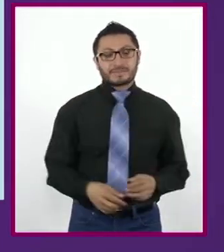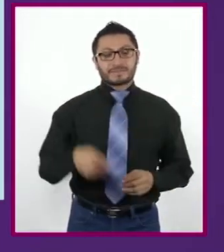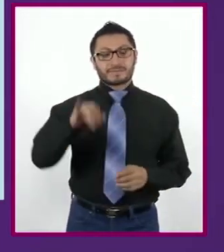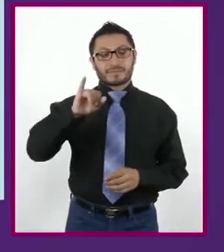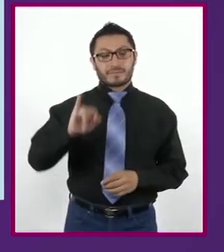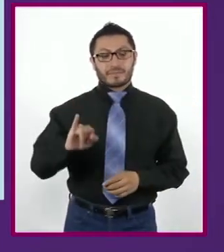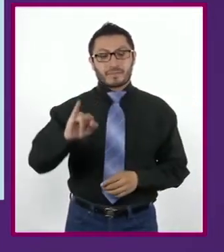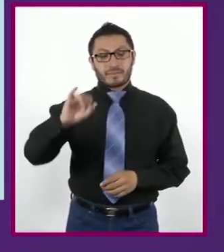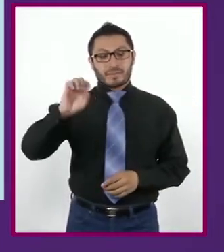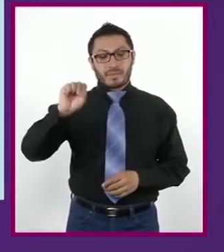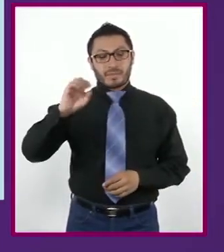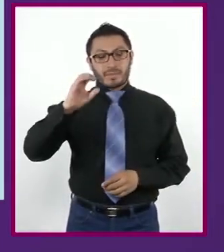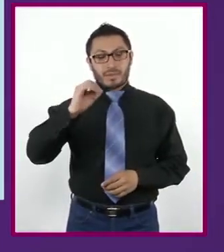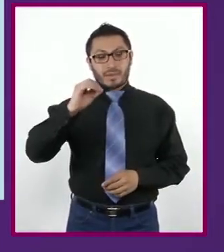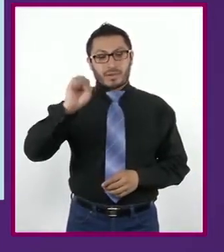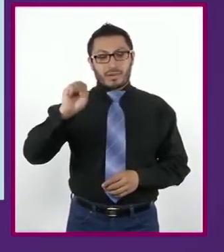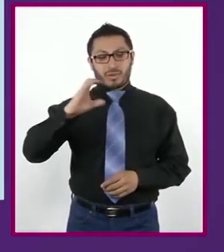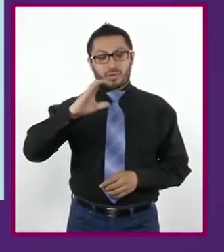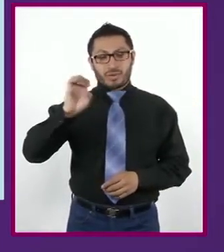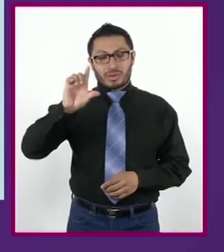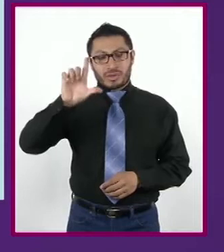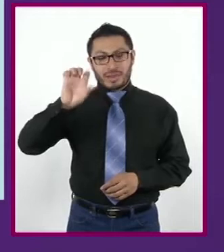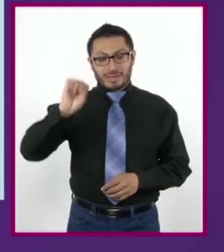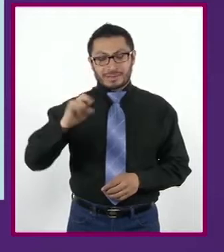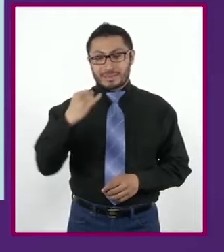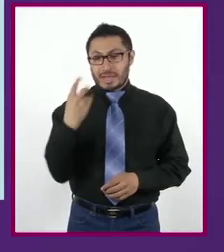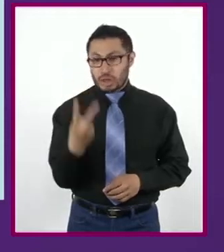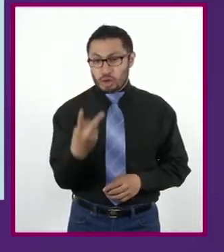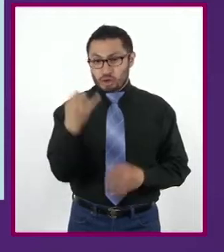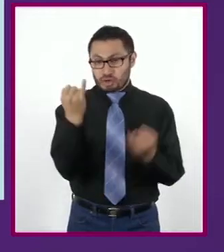Isósceles, 2 de sus lados son iguales.